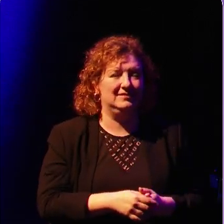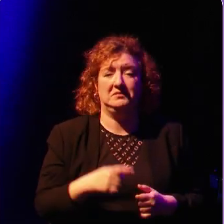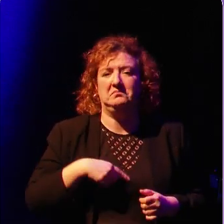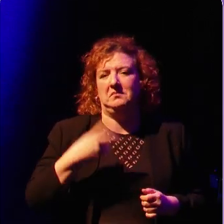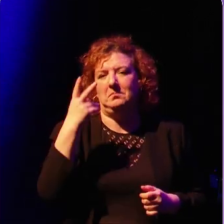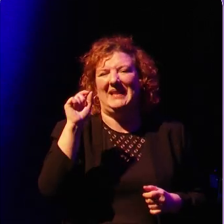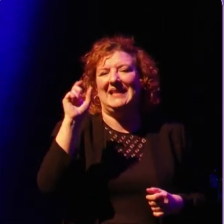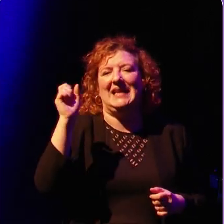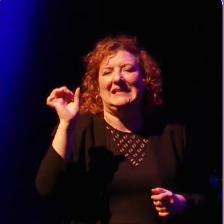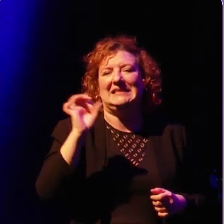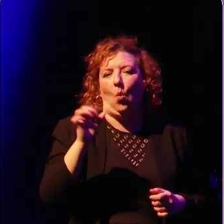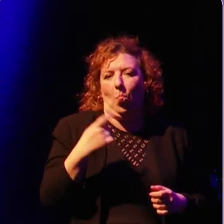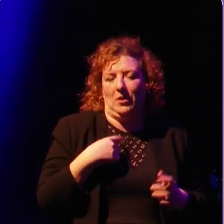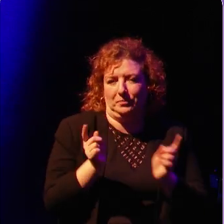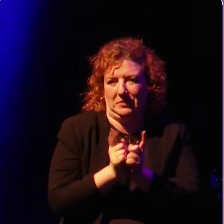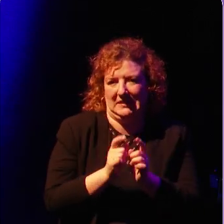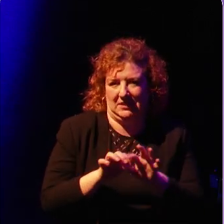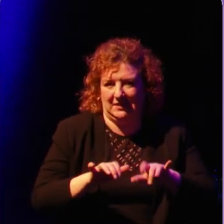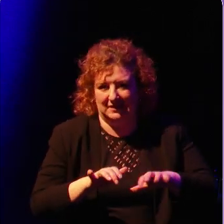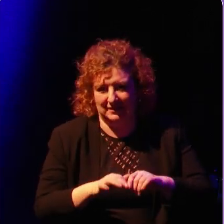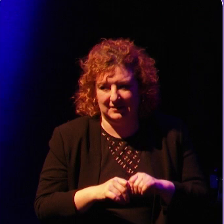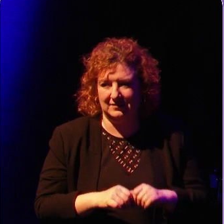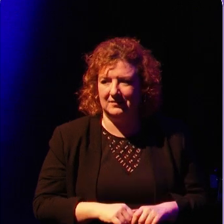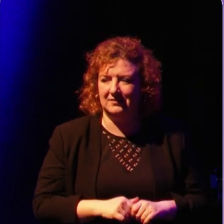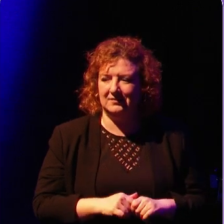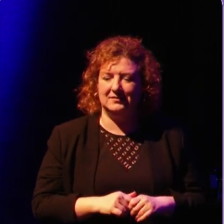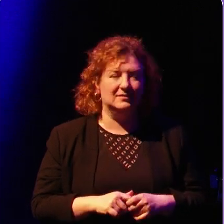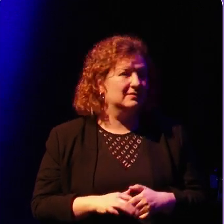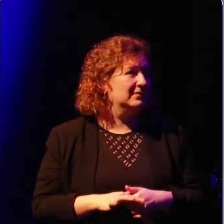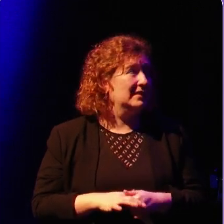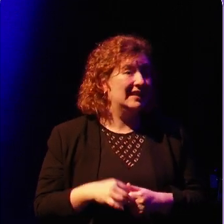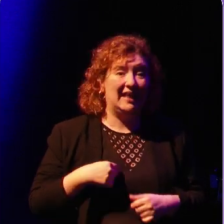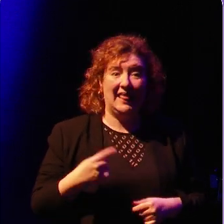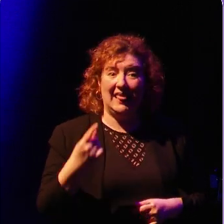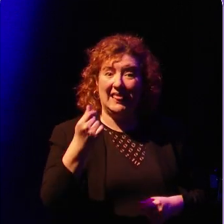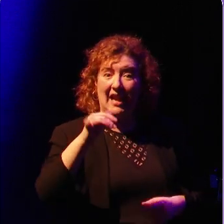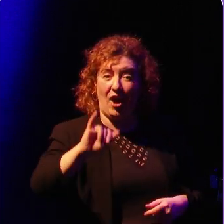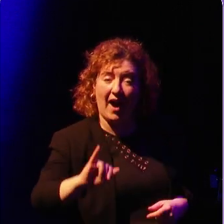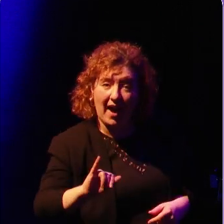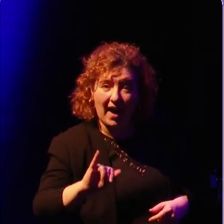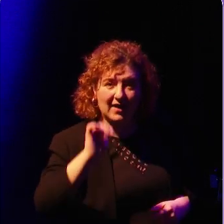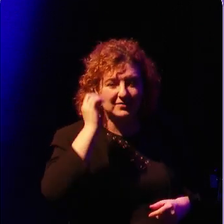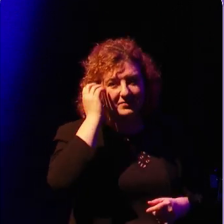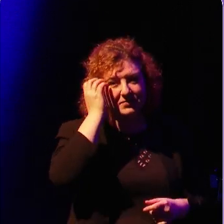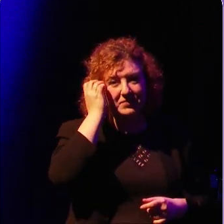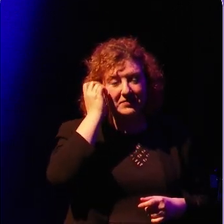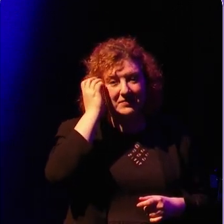20 segundos. ¿Vale? Si tuviese dinero, ¿qué podría hacer?